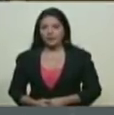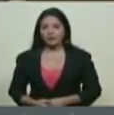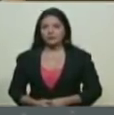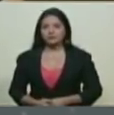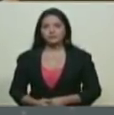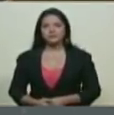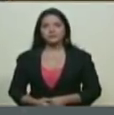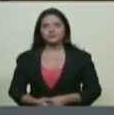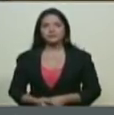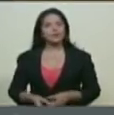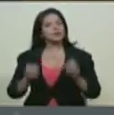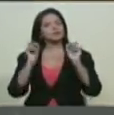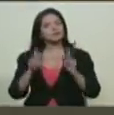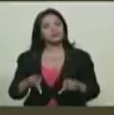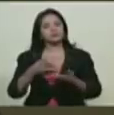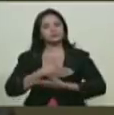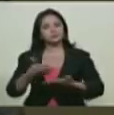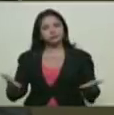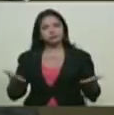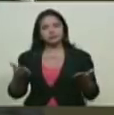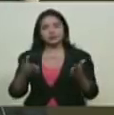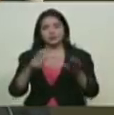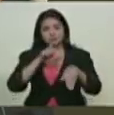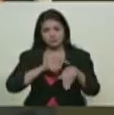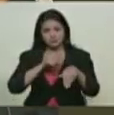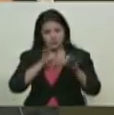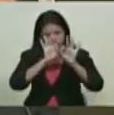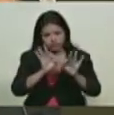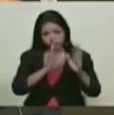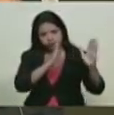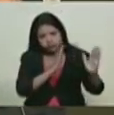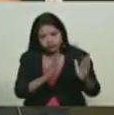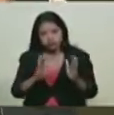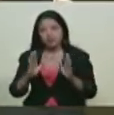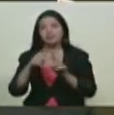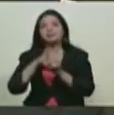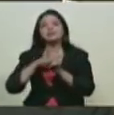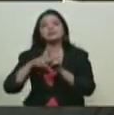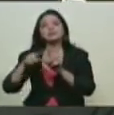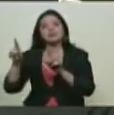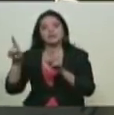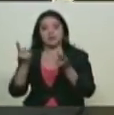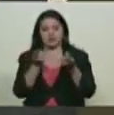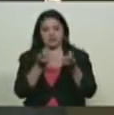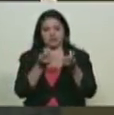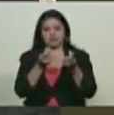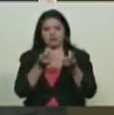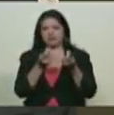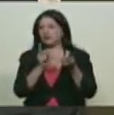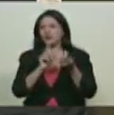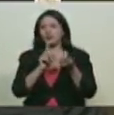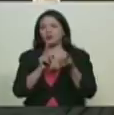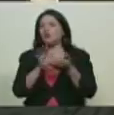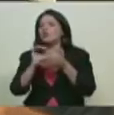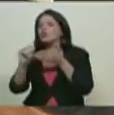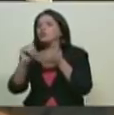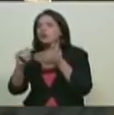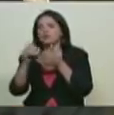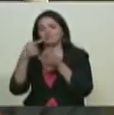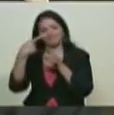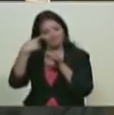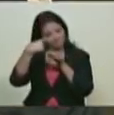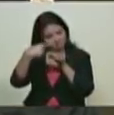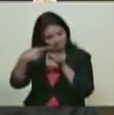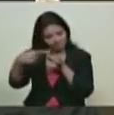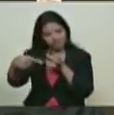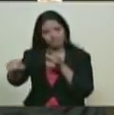de tener un patrón diferente al patrón doblar un patrón diferente a